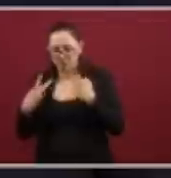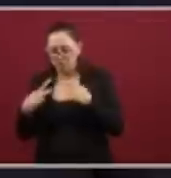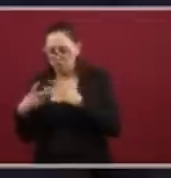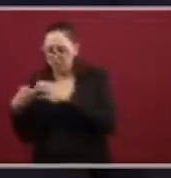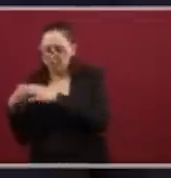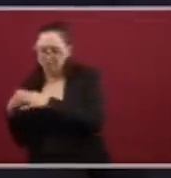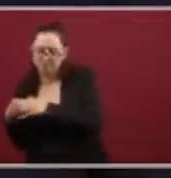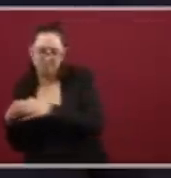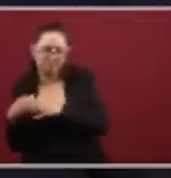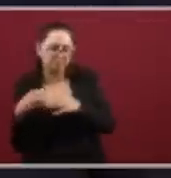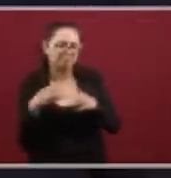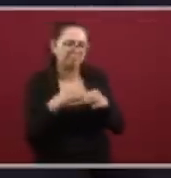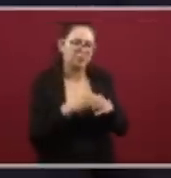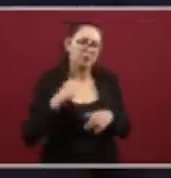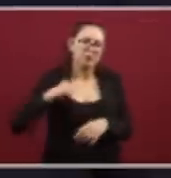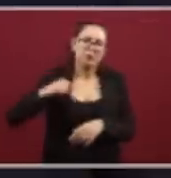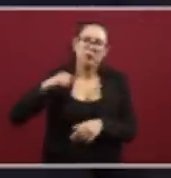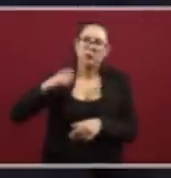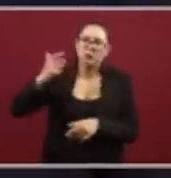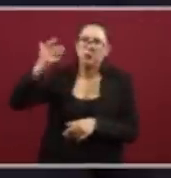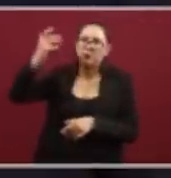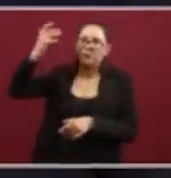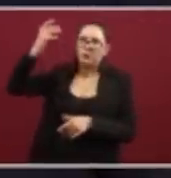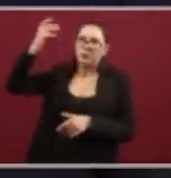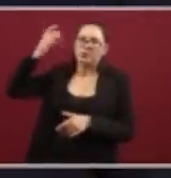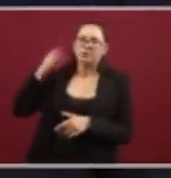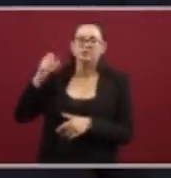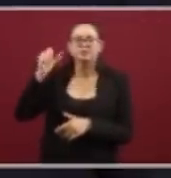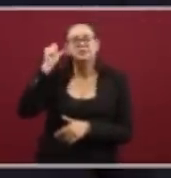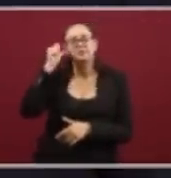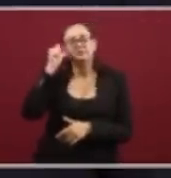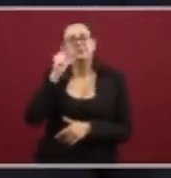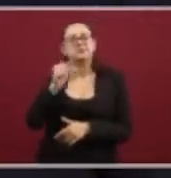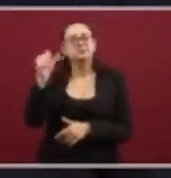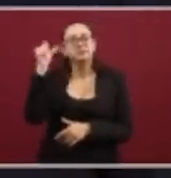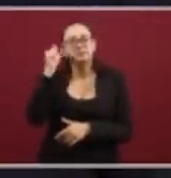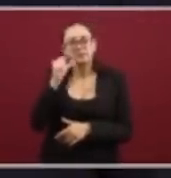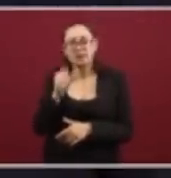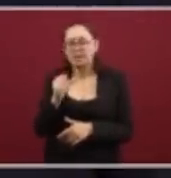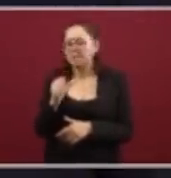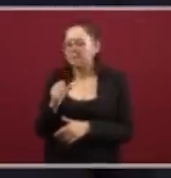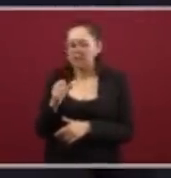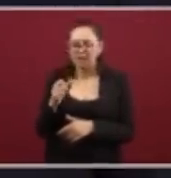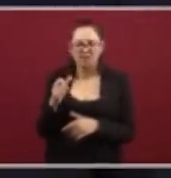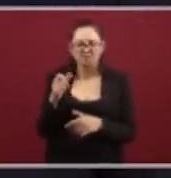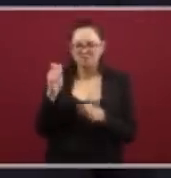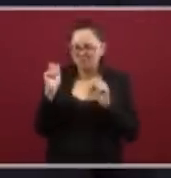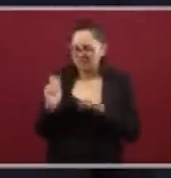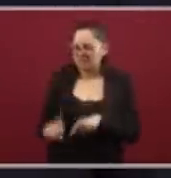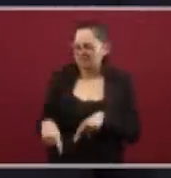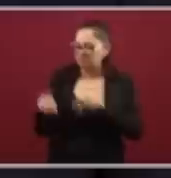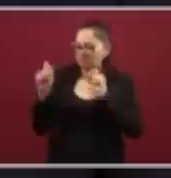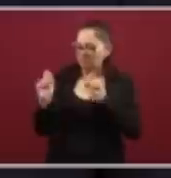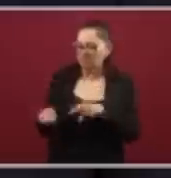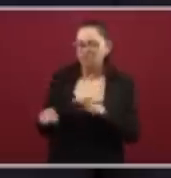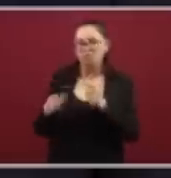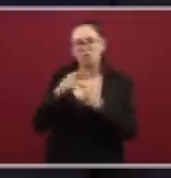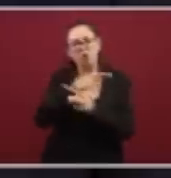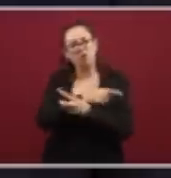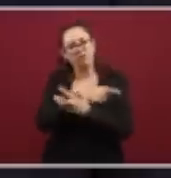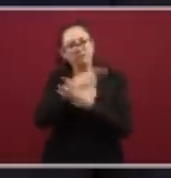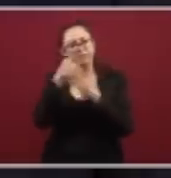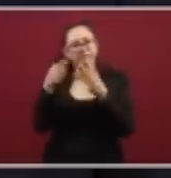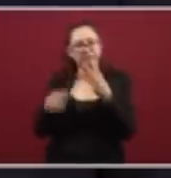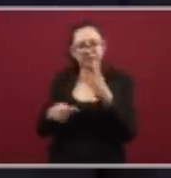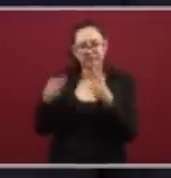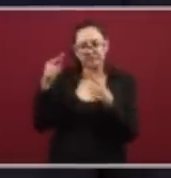siempre sea optado por tres cosas que los grupos